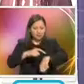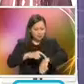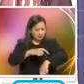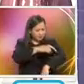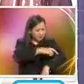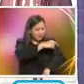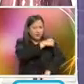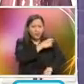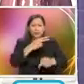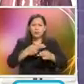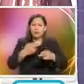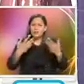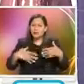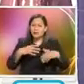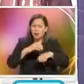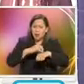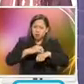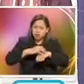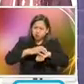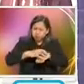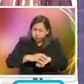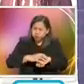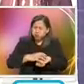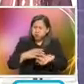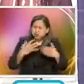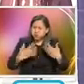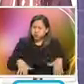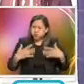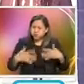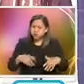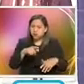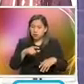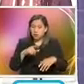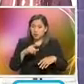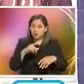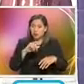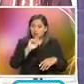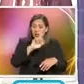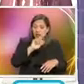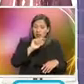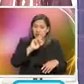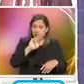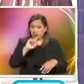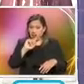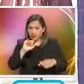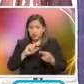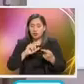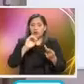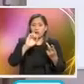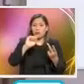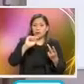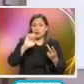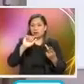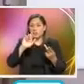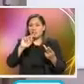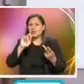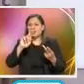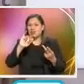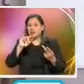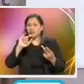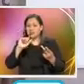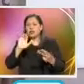articulaciones, presentando inflamación, dolor. Pero tiene que ver con la artritis o la osteoartritis. Es, y una, todo for- esto, es ¿sí? una forma de daño